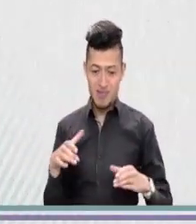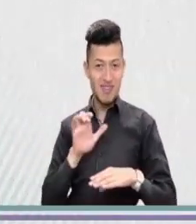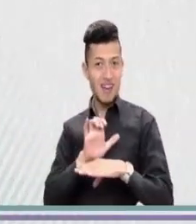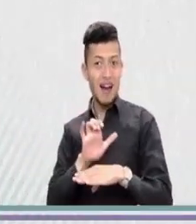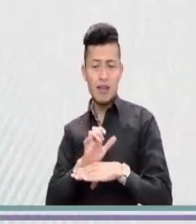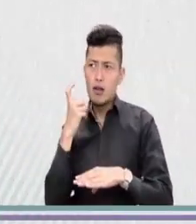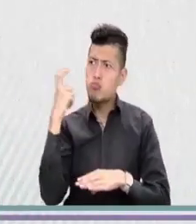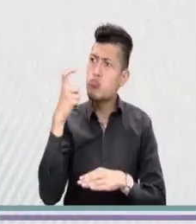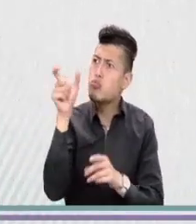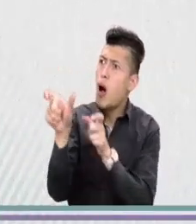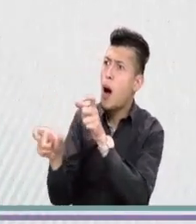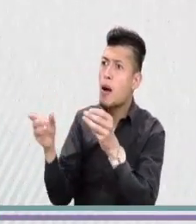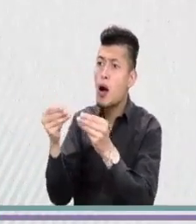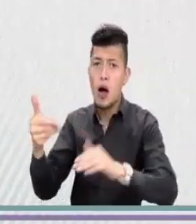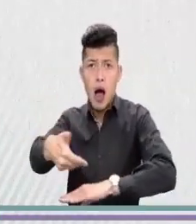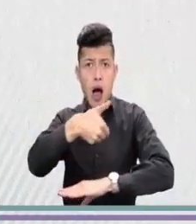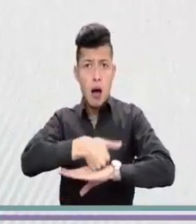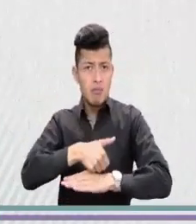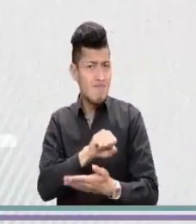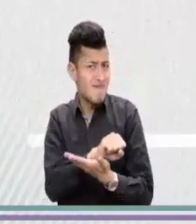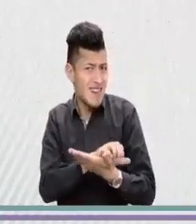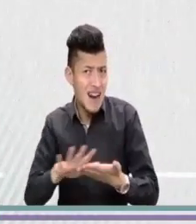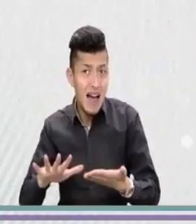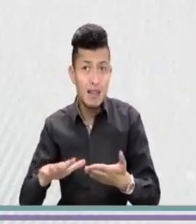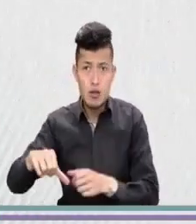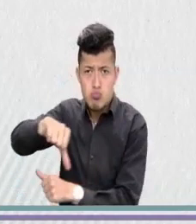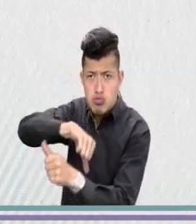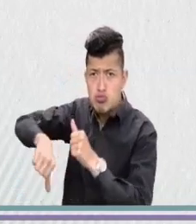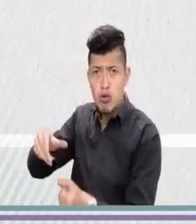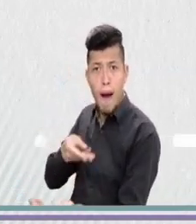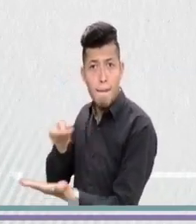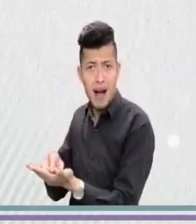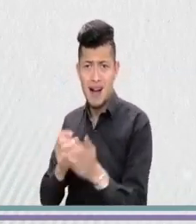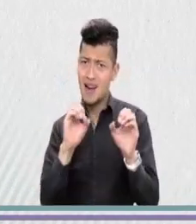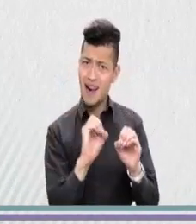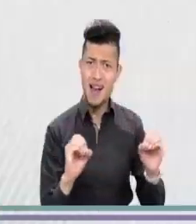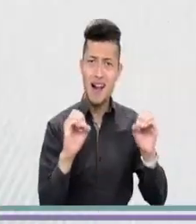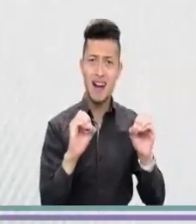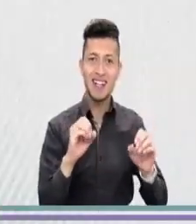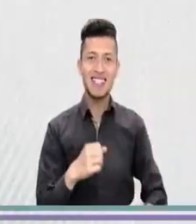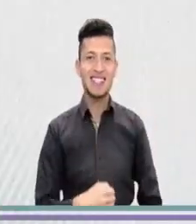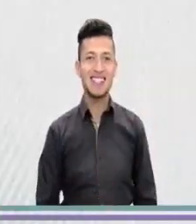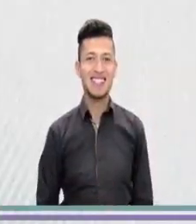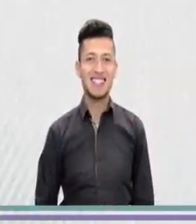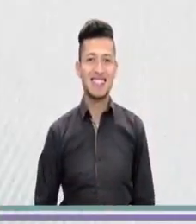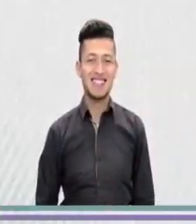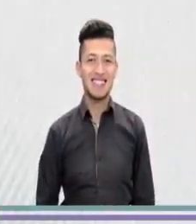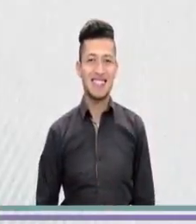de Búsqueda de Personas Dadas por Desaparecidas son gratuitas y no requieren intermediarios.